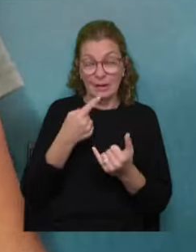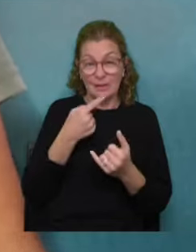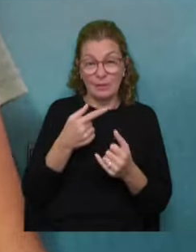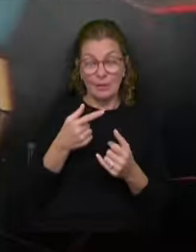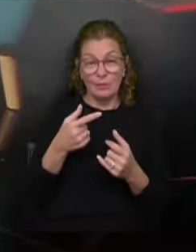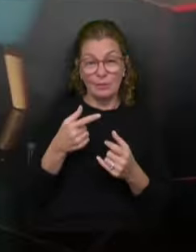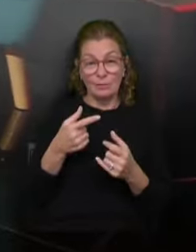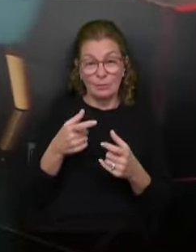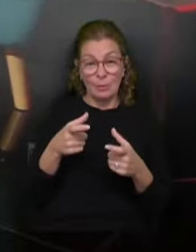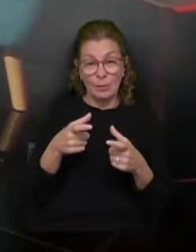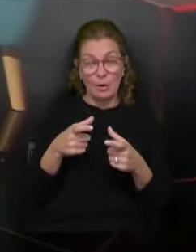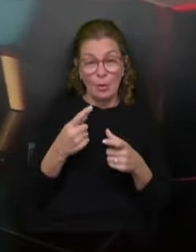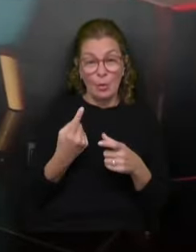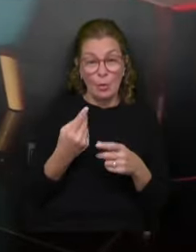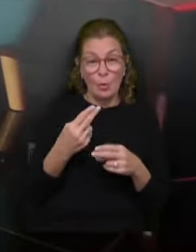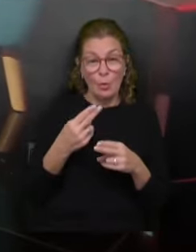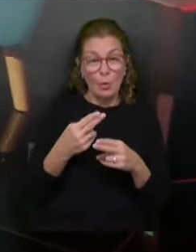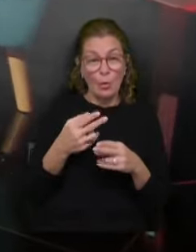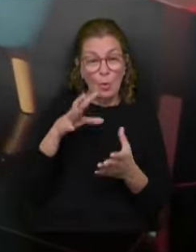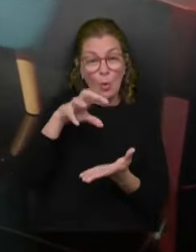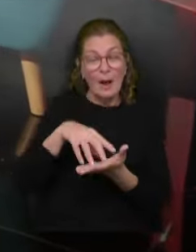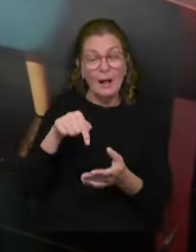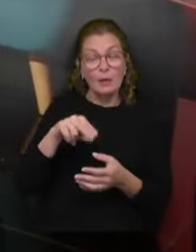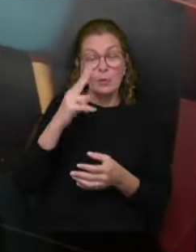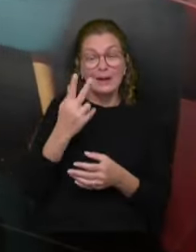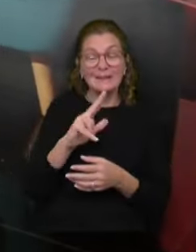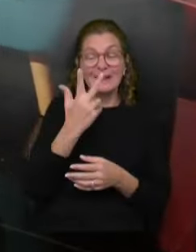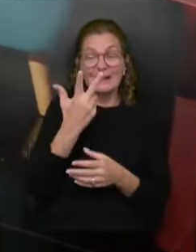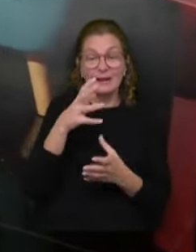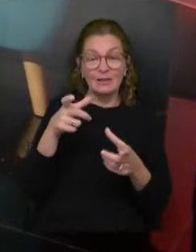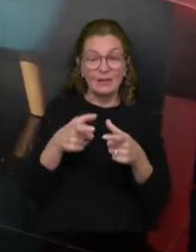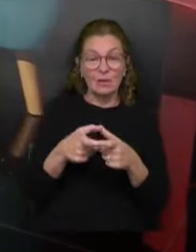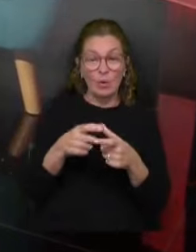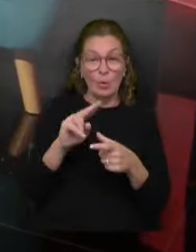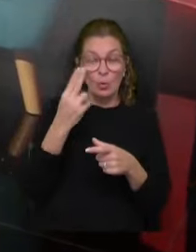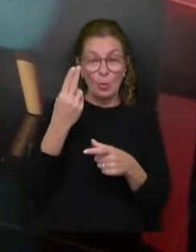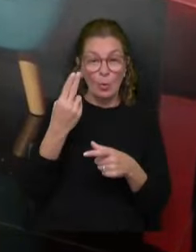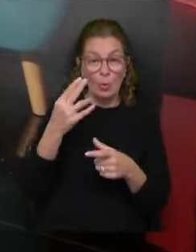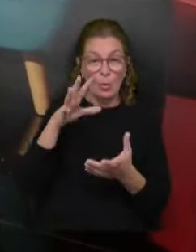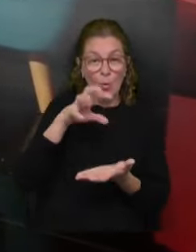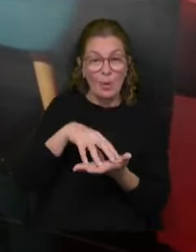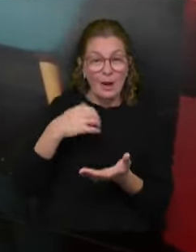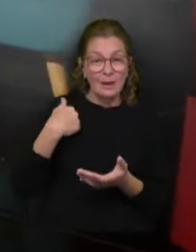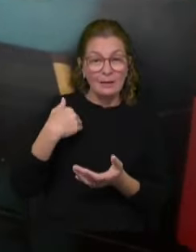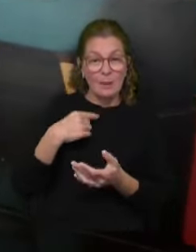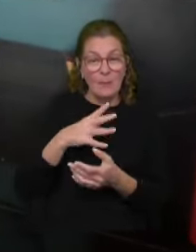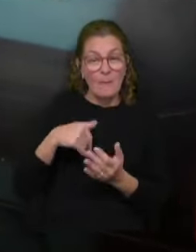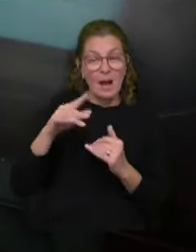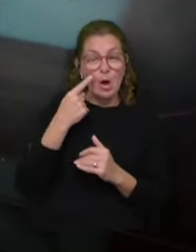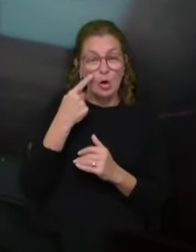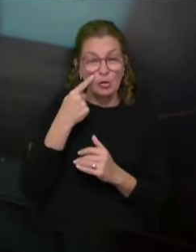Flores, nos puso en un lugar en Uruguay. Y el tercer disco, A Contraluz, nos puso en un lugar en Argentina. Creo que es el disco más conocido